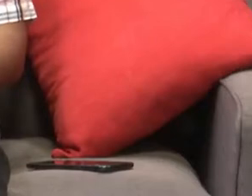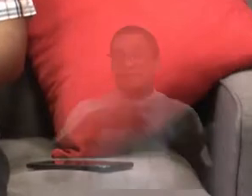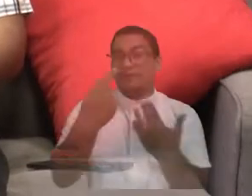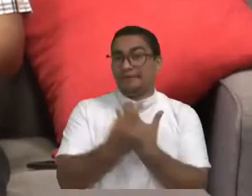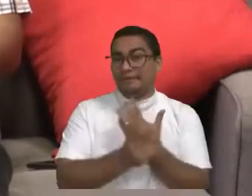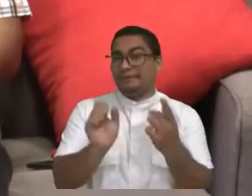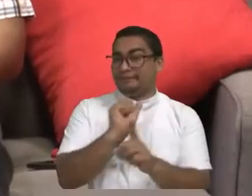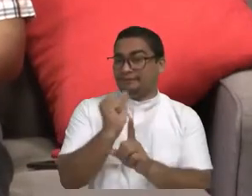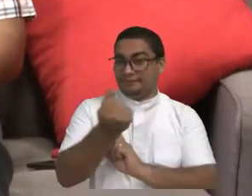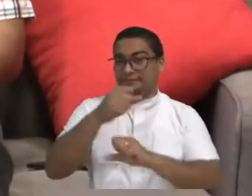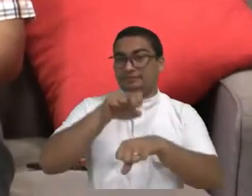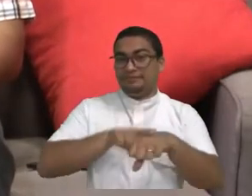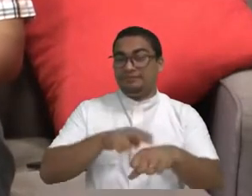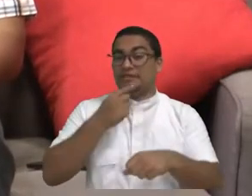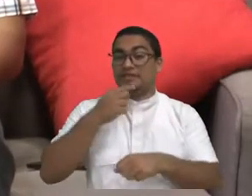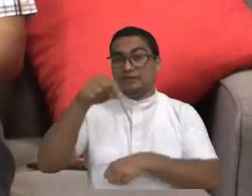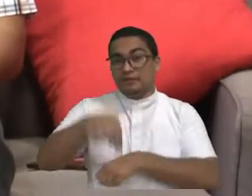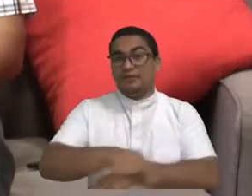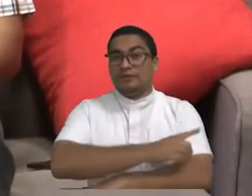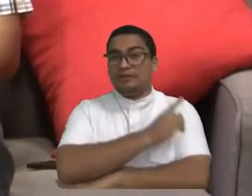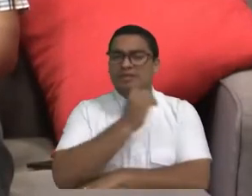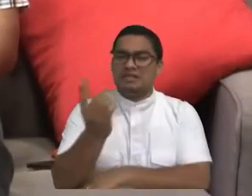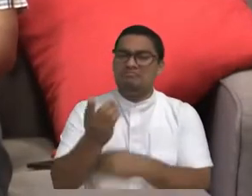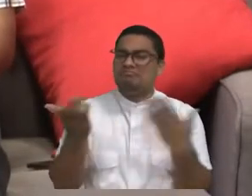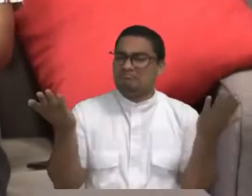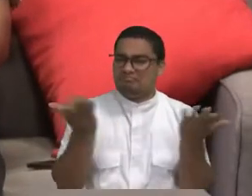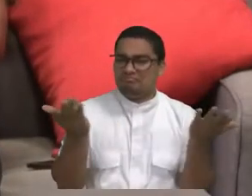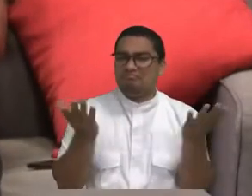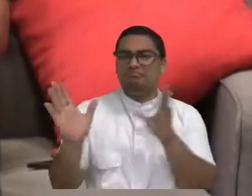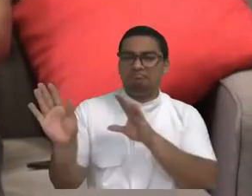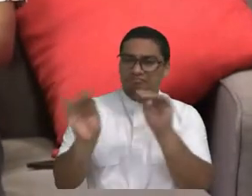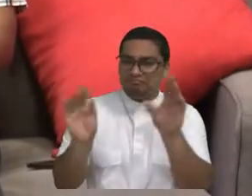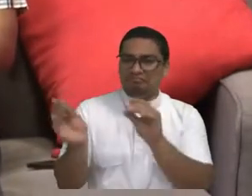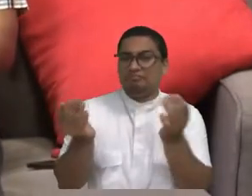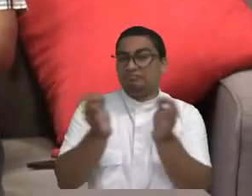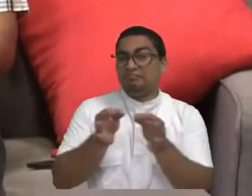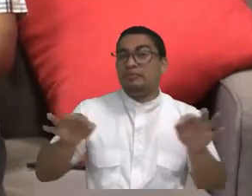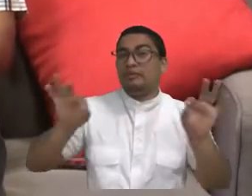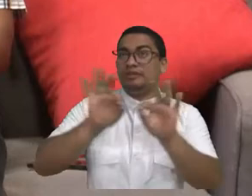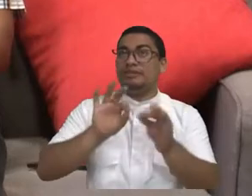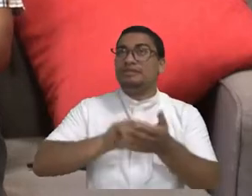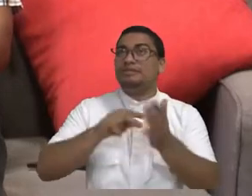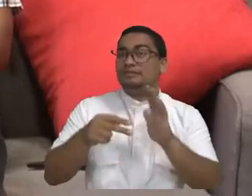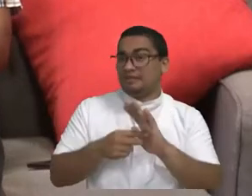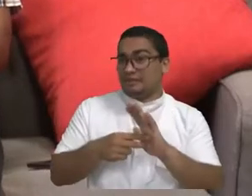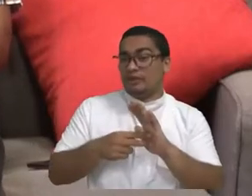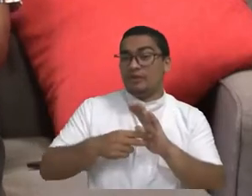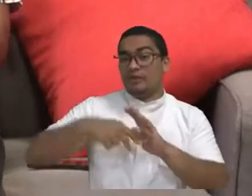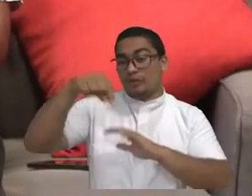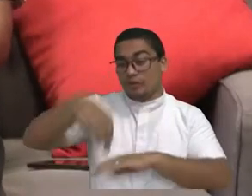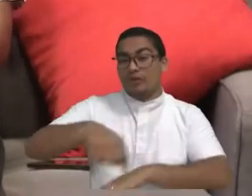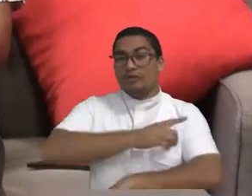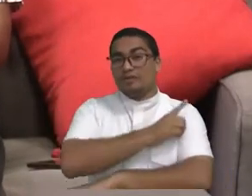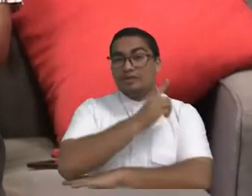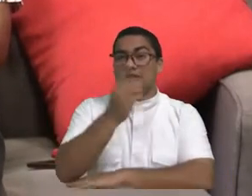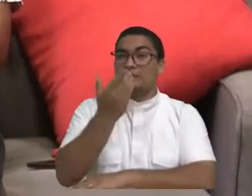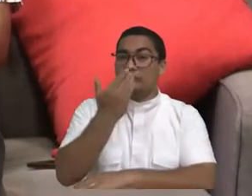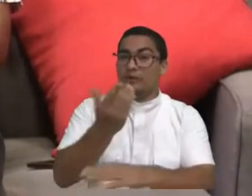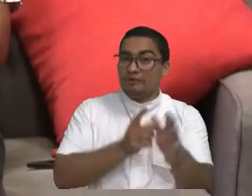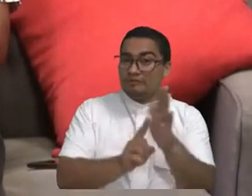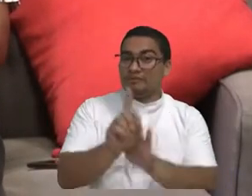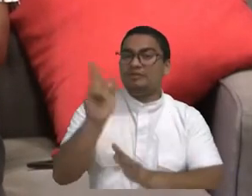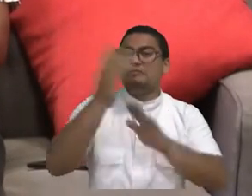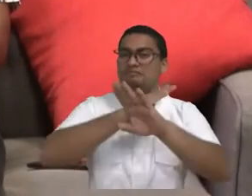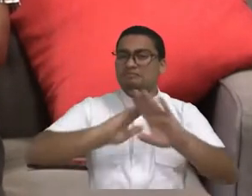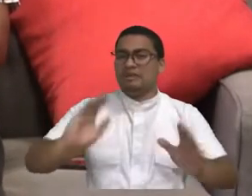desde el parlamento hoy pues precisamente una conversación que nos ubica en un presente de progresos de paz y de